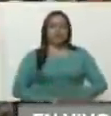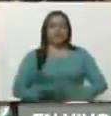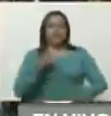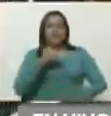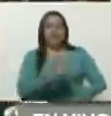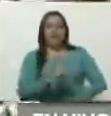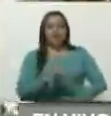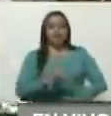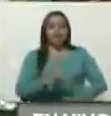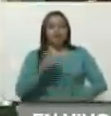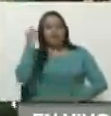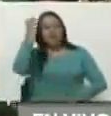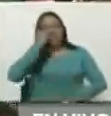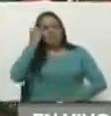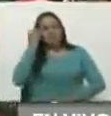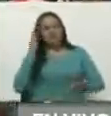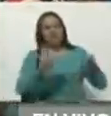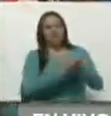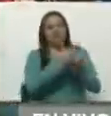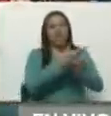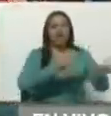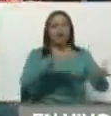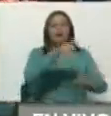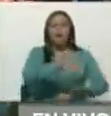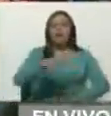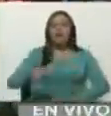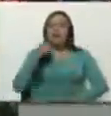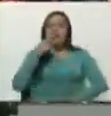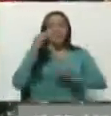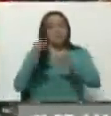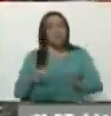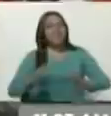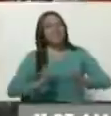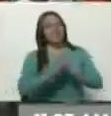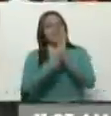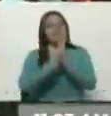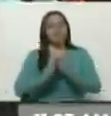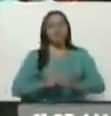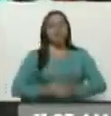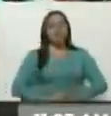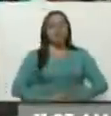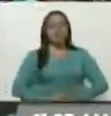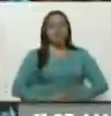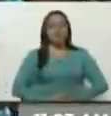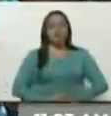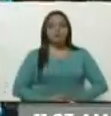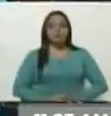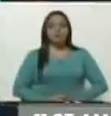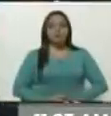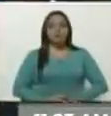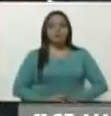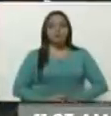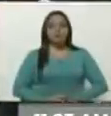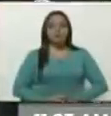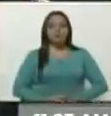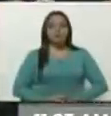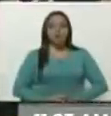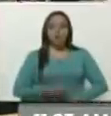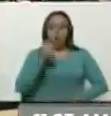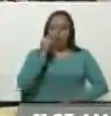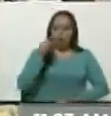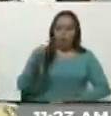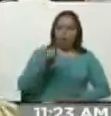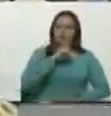la liberación, hay gente verdaderamente santa. Les acabo de hablar de Ernesto Cardenal, vivió,